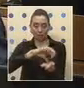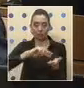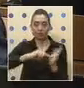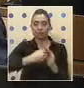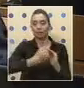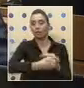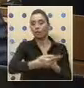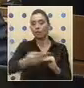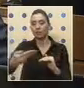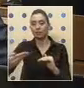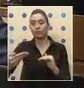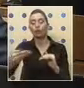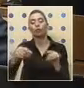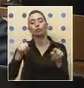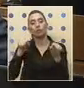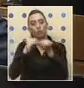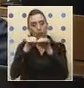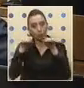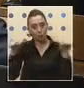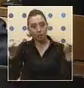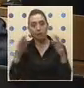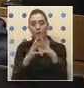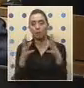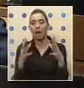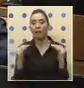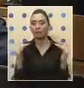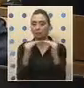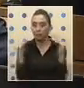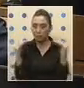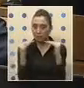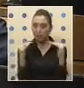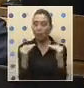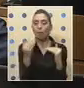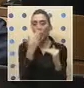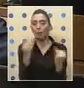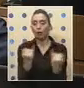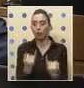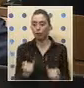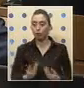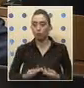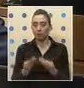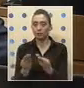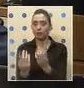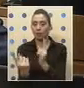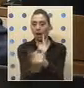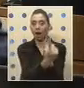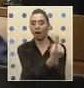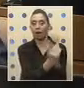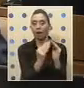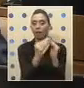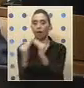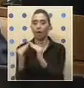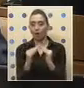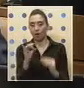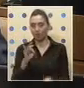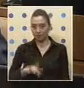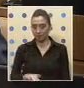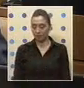distribuyan con mayor igualdad, con mayor equidad, lleguen de mejor manera a cada uno de los hogares de Chile.